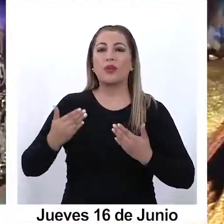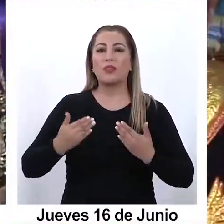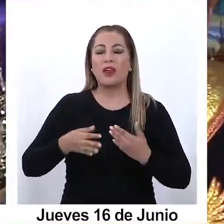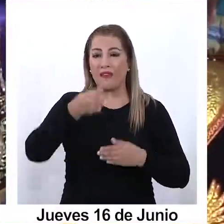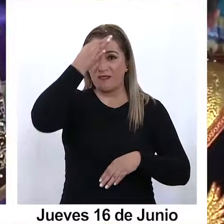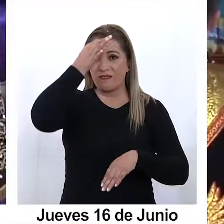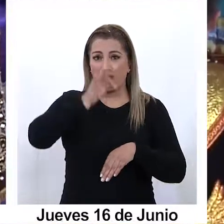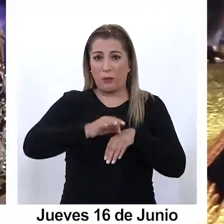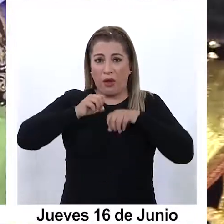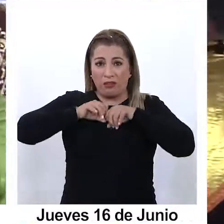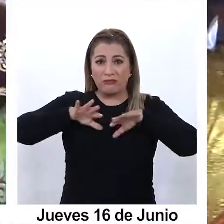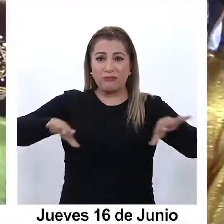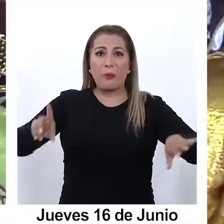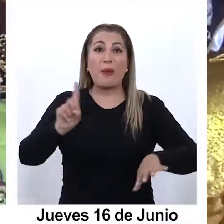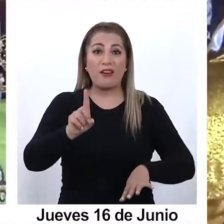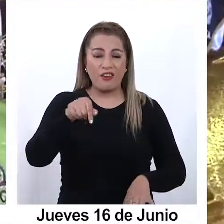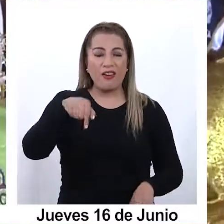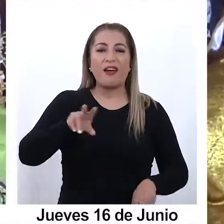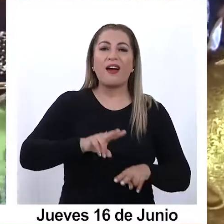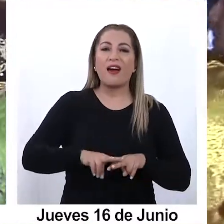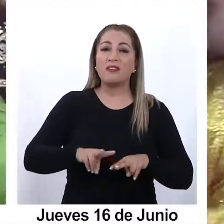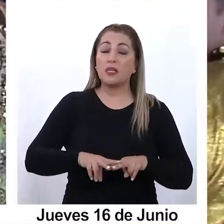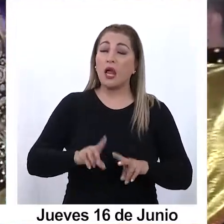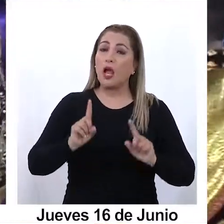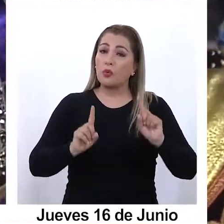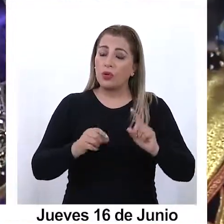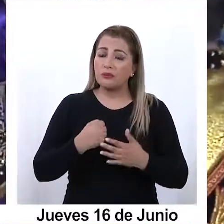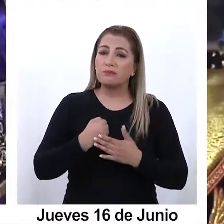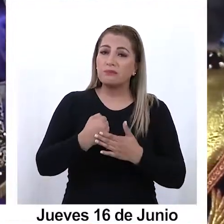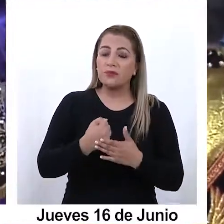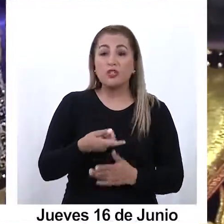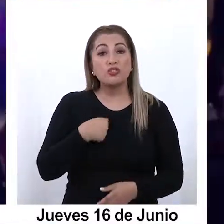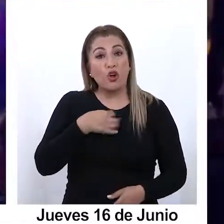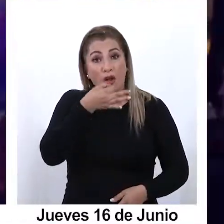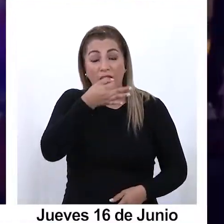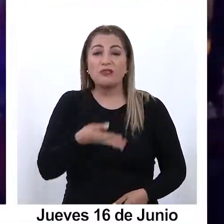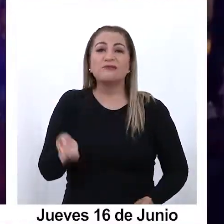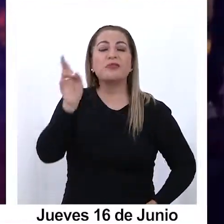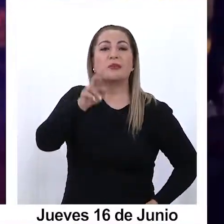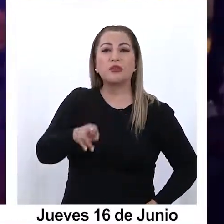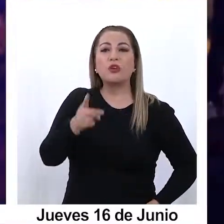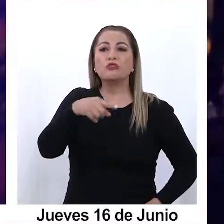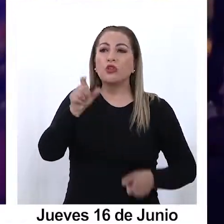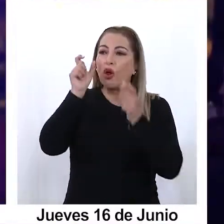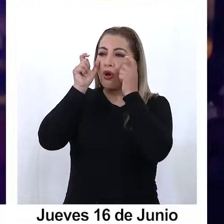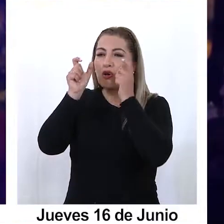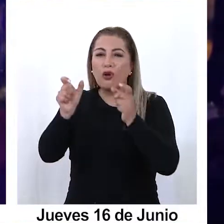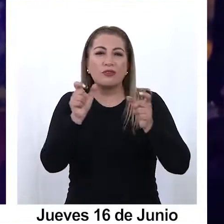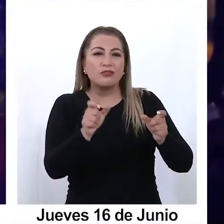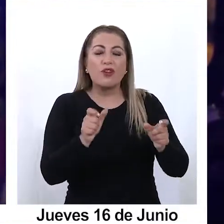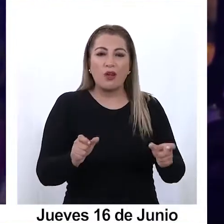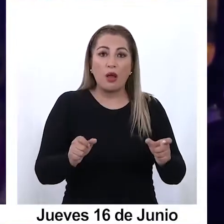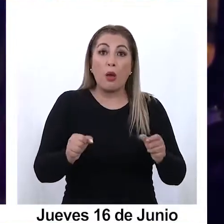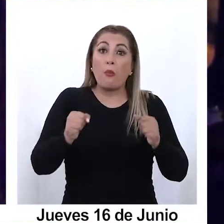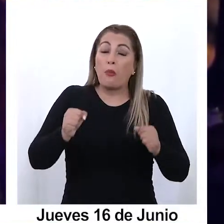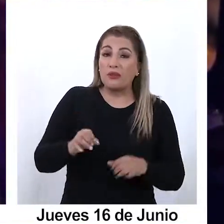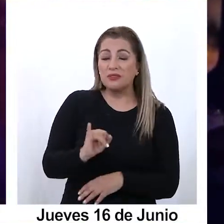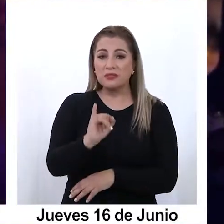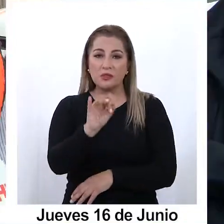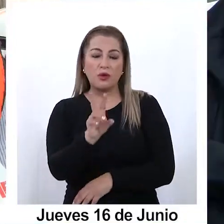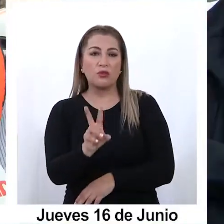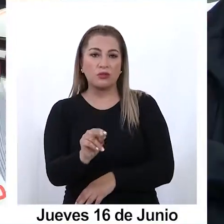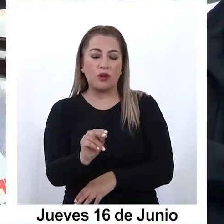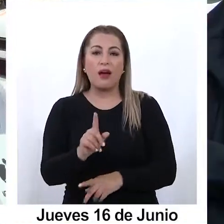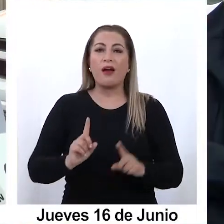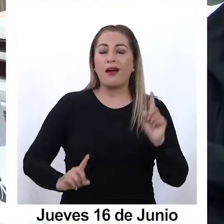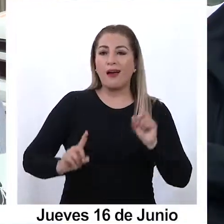dispersión de estos virus y eso podría también generar condiciones favorables. Por eso, repito, estamos monitoreando cuál va a ser el efecto que podría ser.